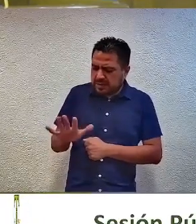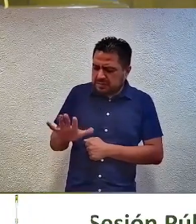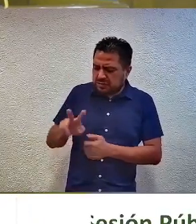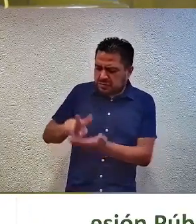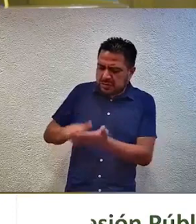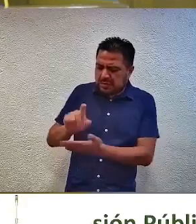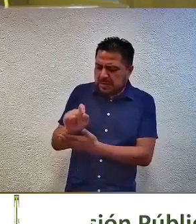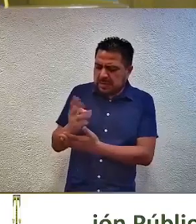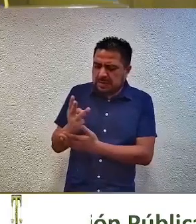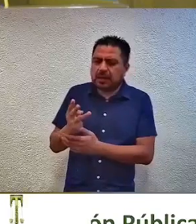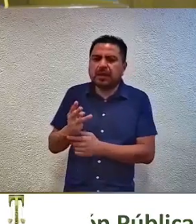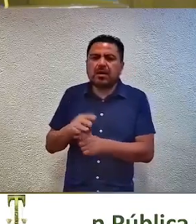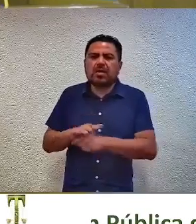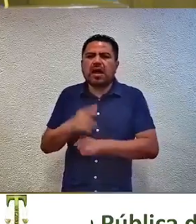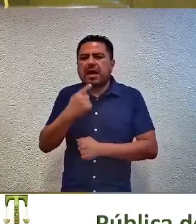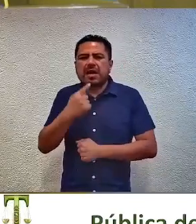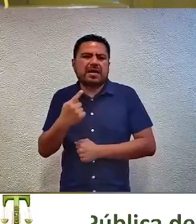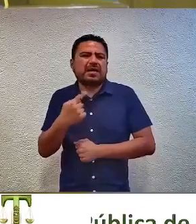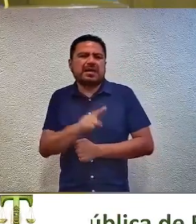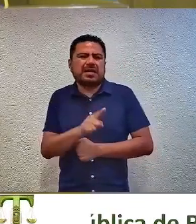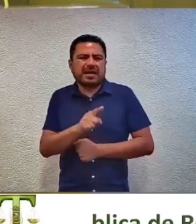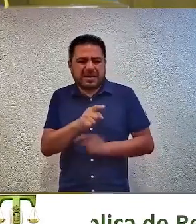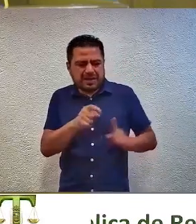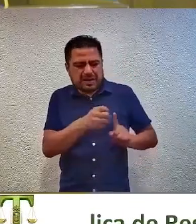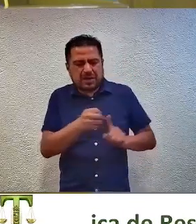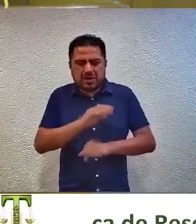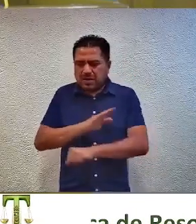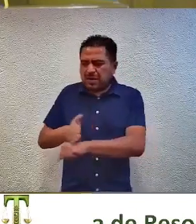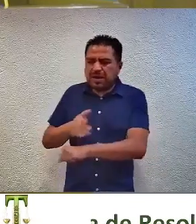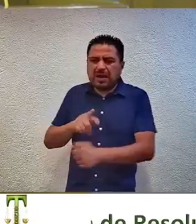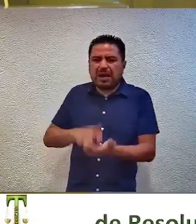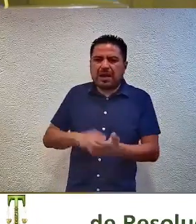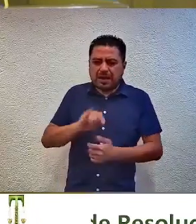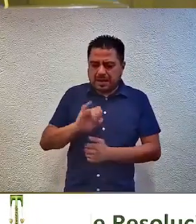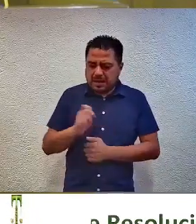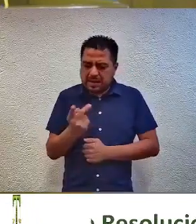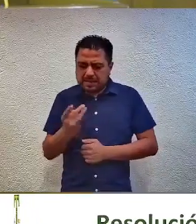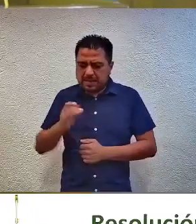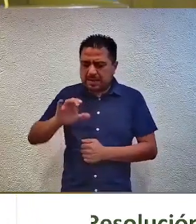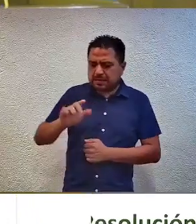TE/RAP/10/2023, derivado de la queja en el procedimiento ordinario sancionador de clave